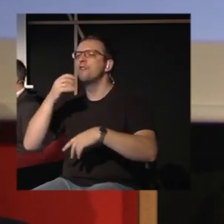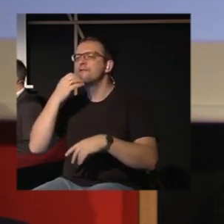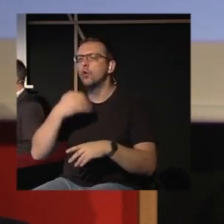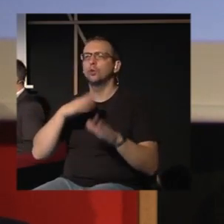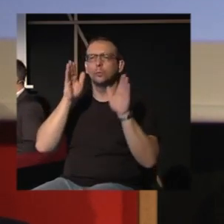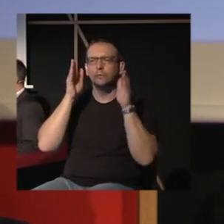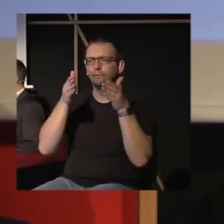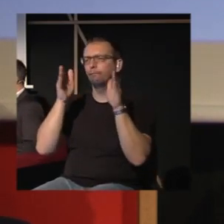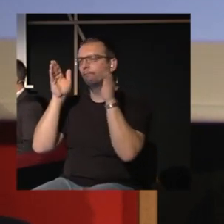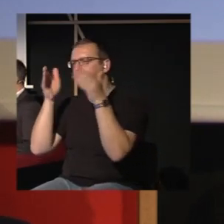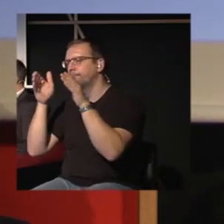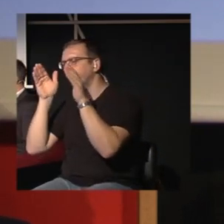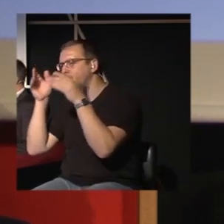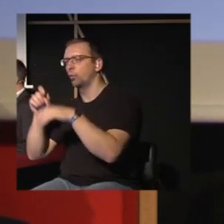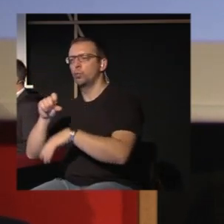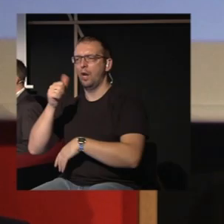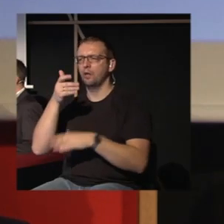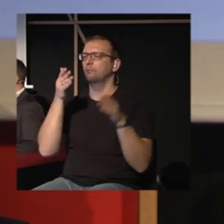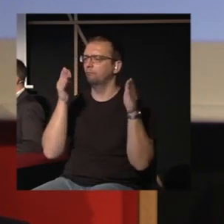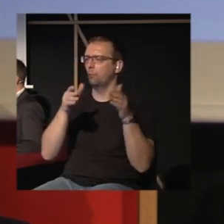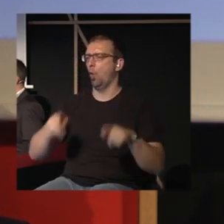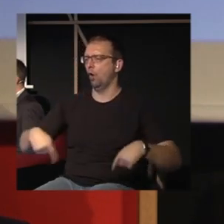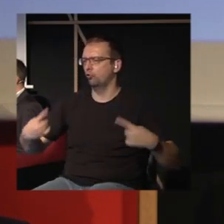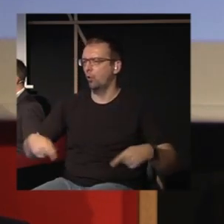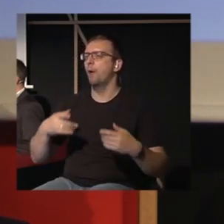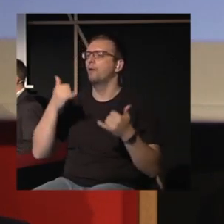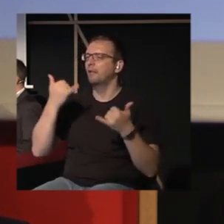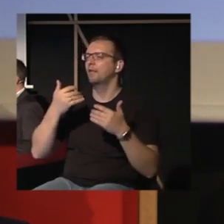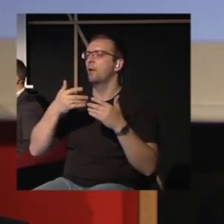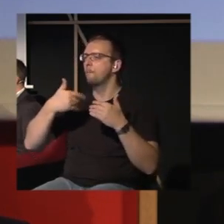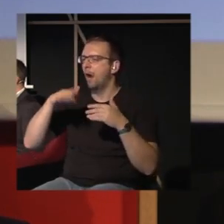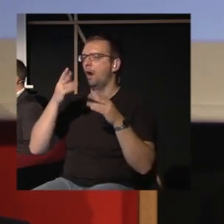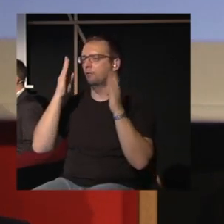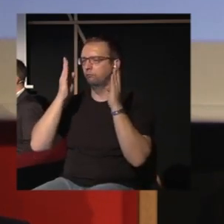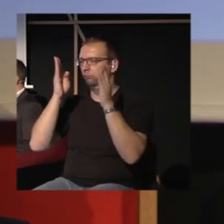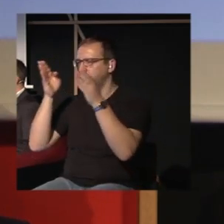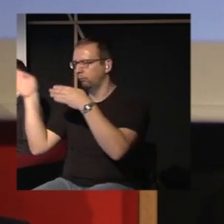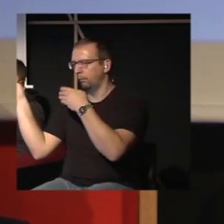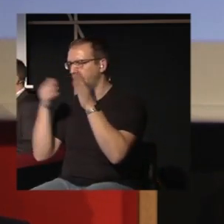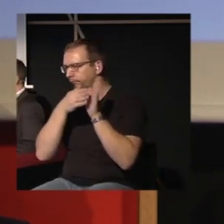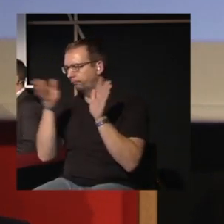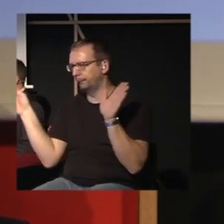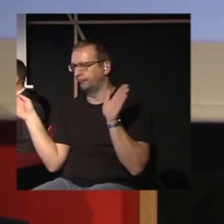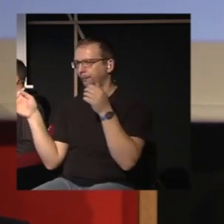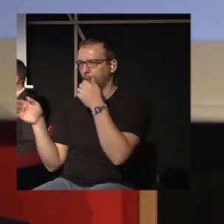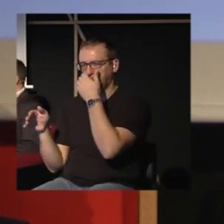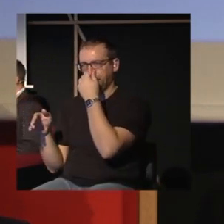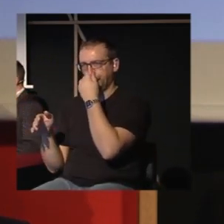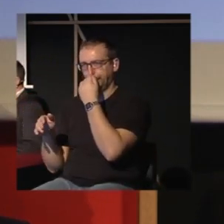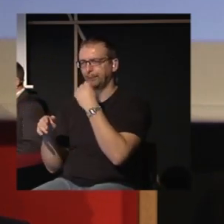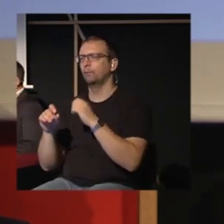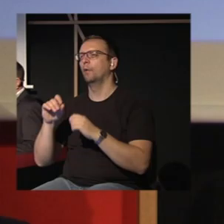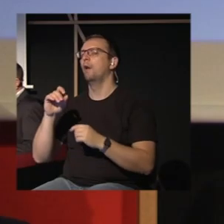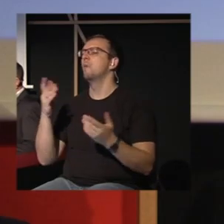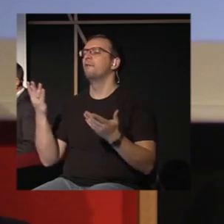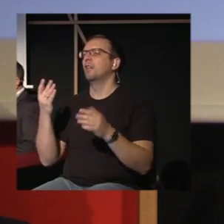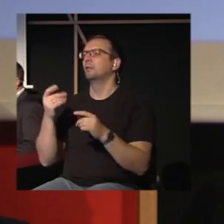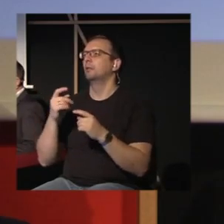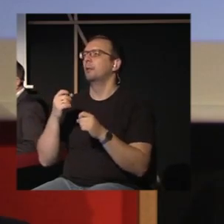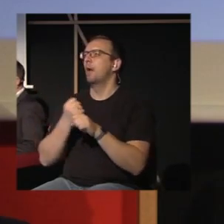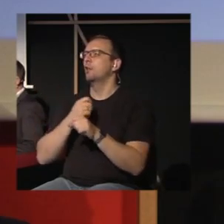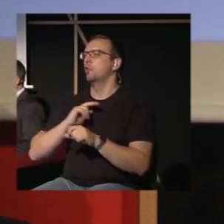que hicimos fue reunirnos con todo el colectivo con discapacidad, porque nadie mejor que ellos saben el problema que